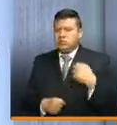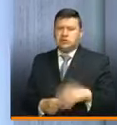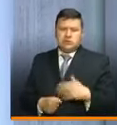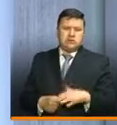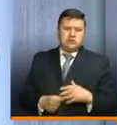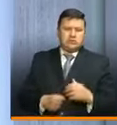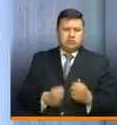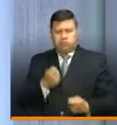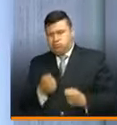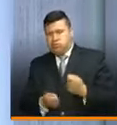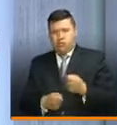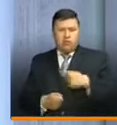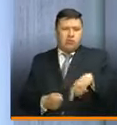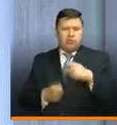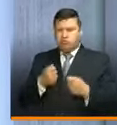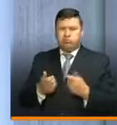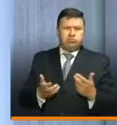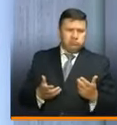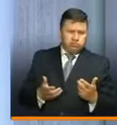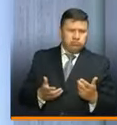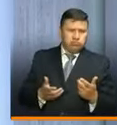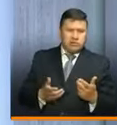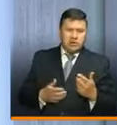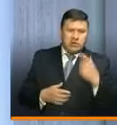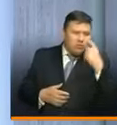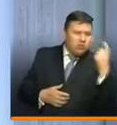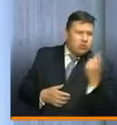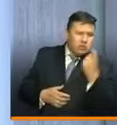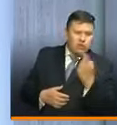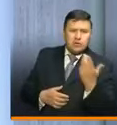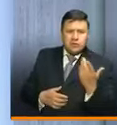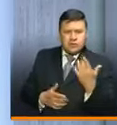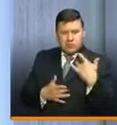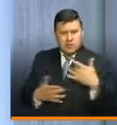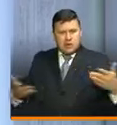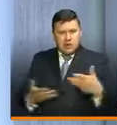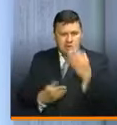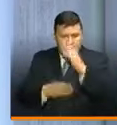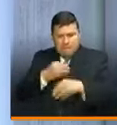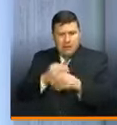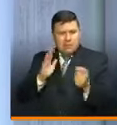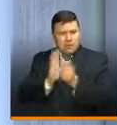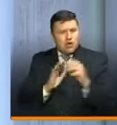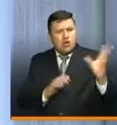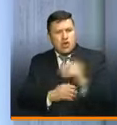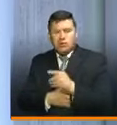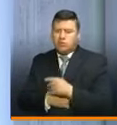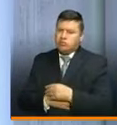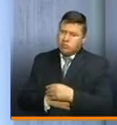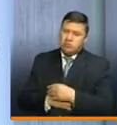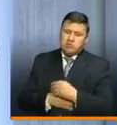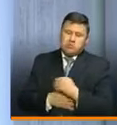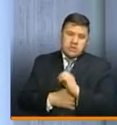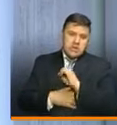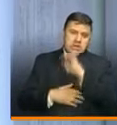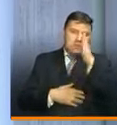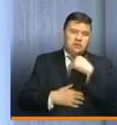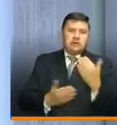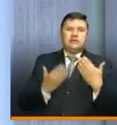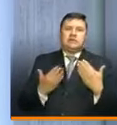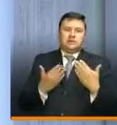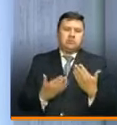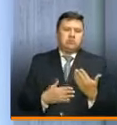sector productivo, con todas estas búsquedas de generar valores agregados para todos, indudablemente nos sirve